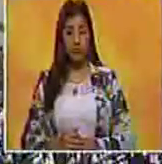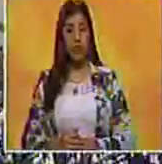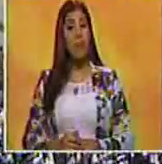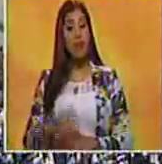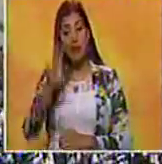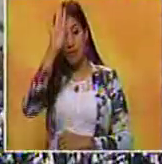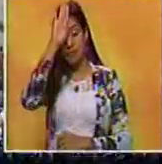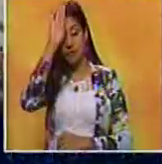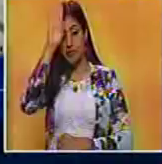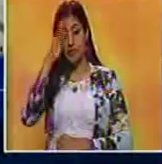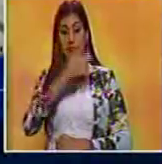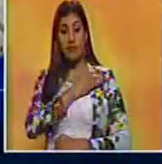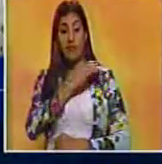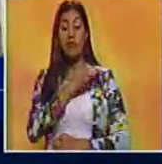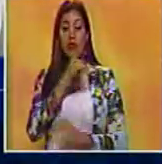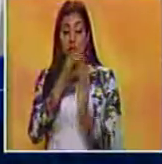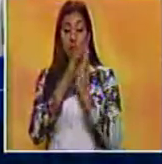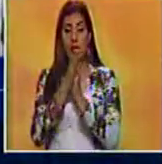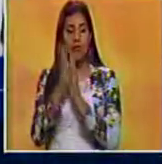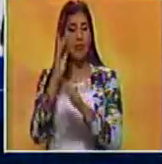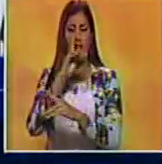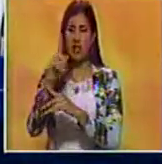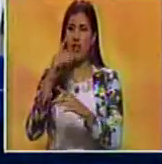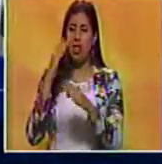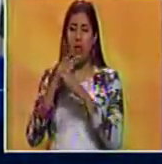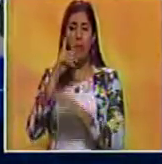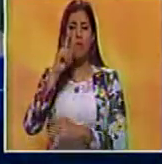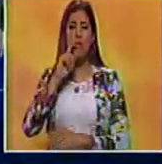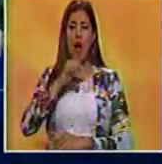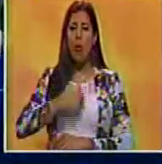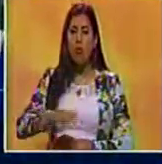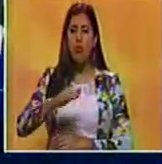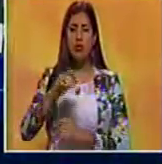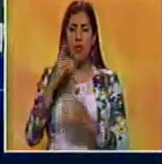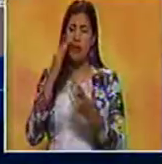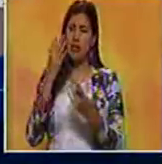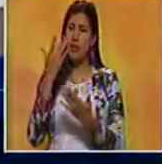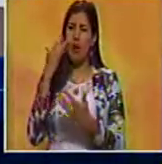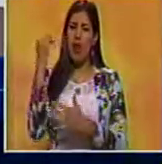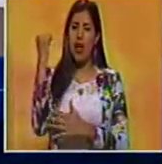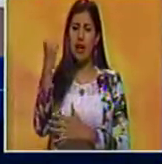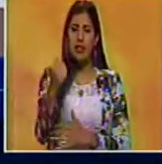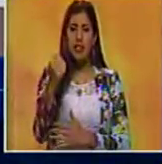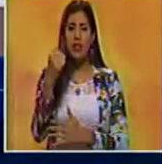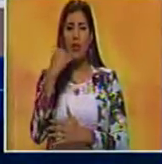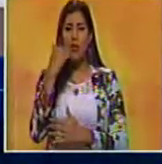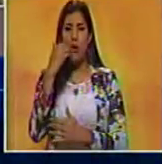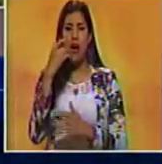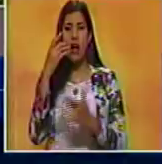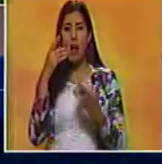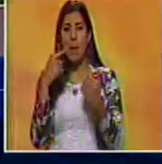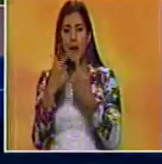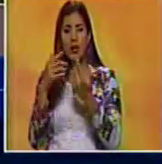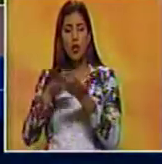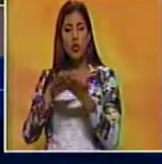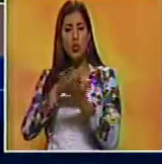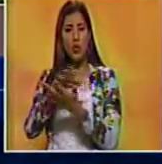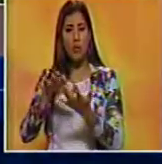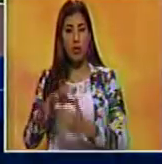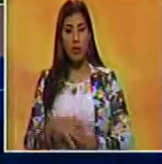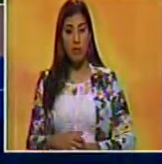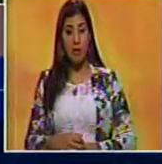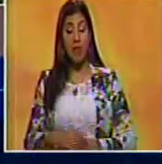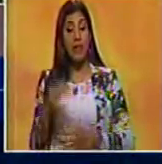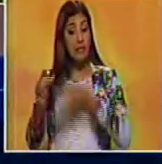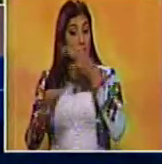El Papa Francisco condenó la interrupción del embarazo y lo comparó con el contrato de un sicario para resolver un problema.